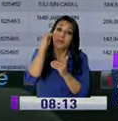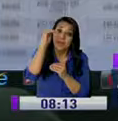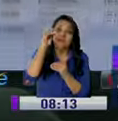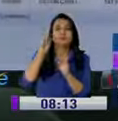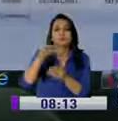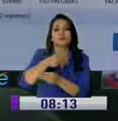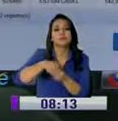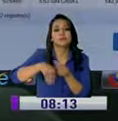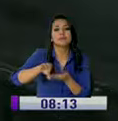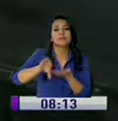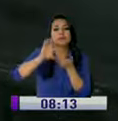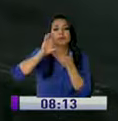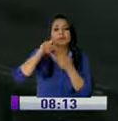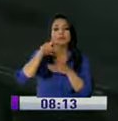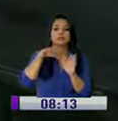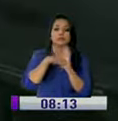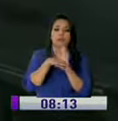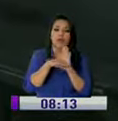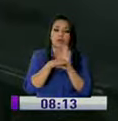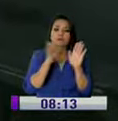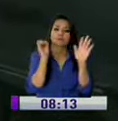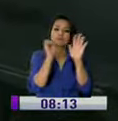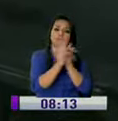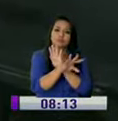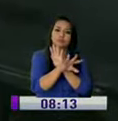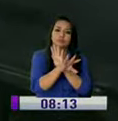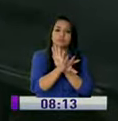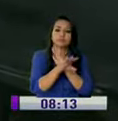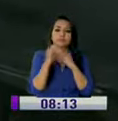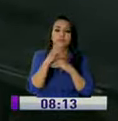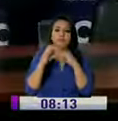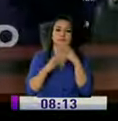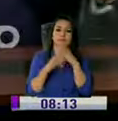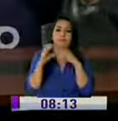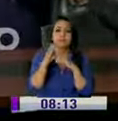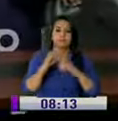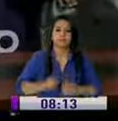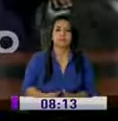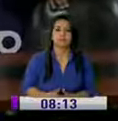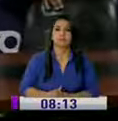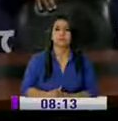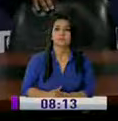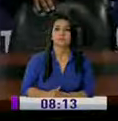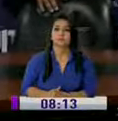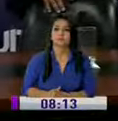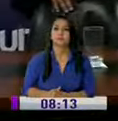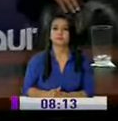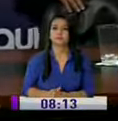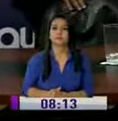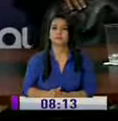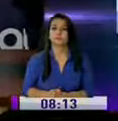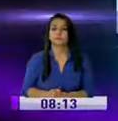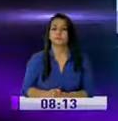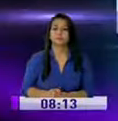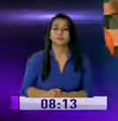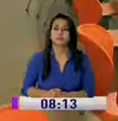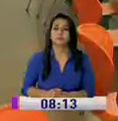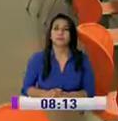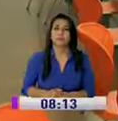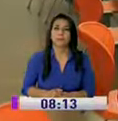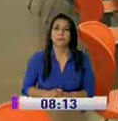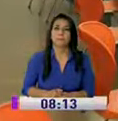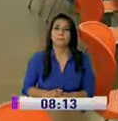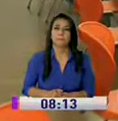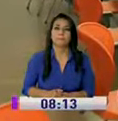que ésta sea acreditada en efectivo en su cuenta bancaria a través de una transferencia. Informó Carolina Basante.